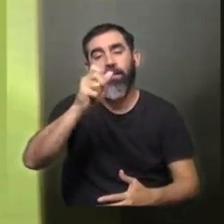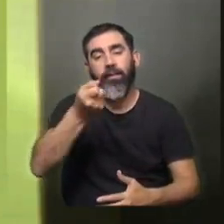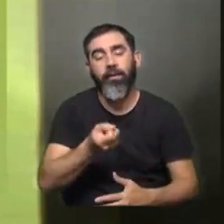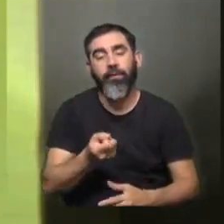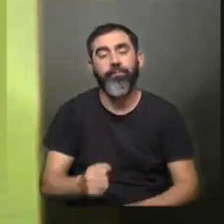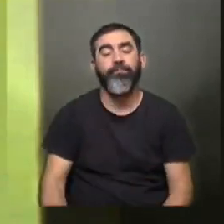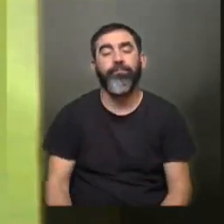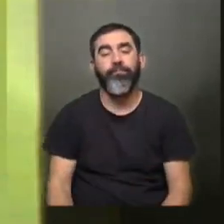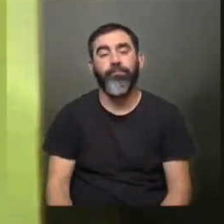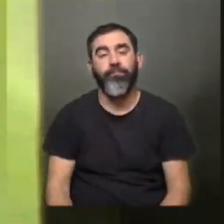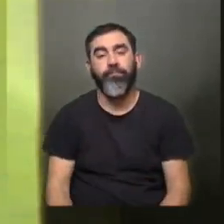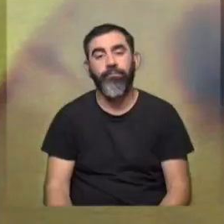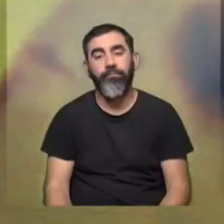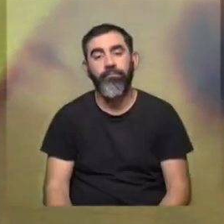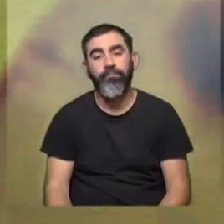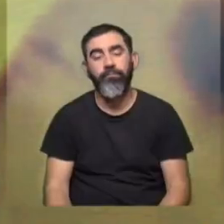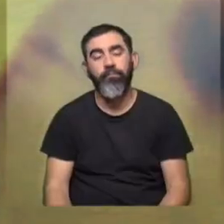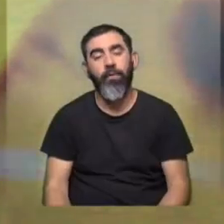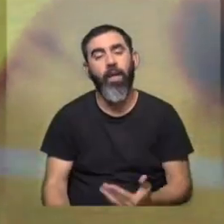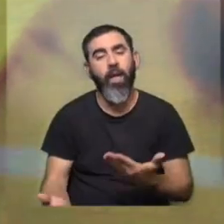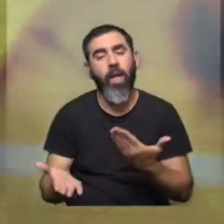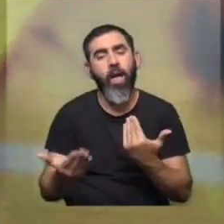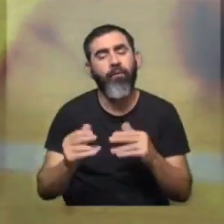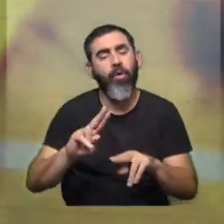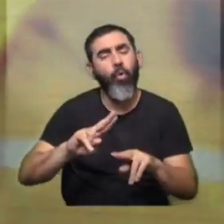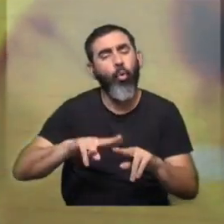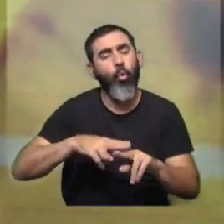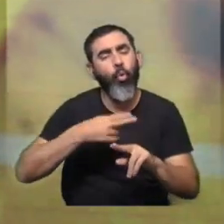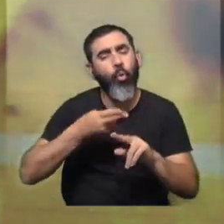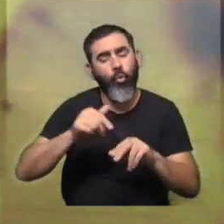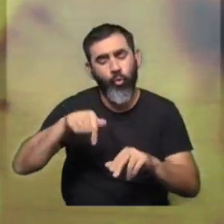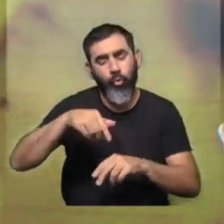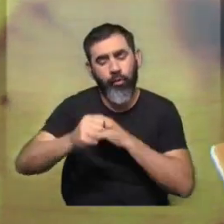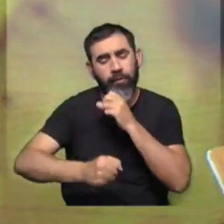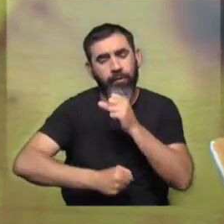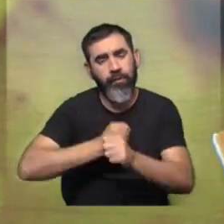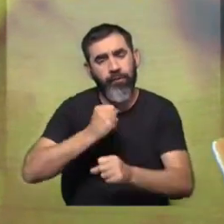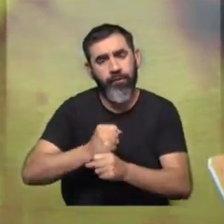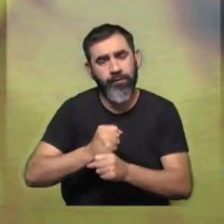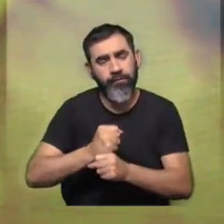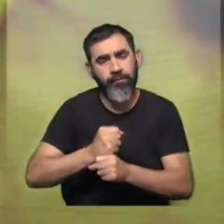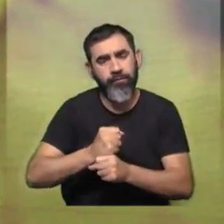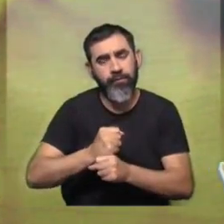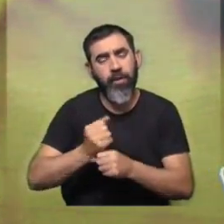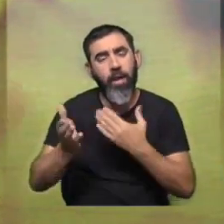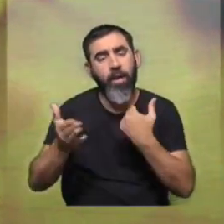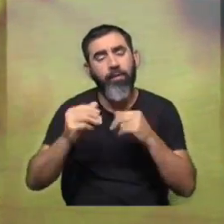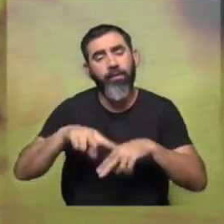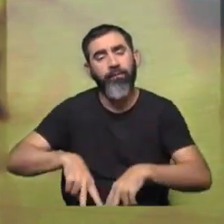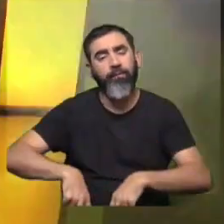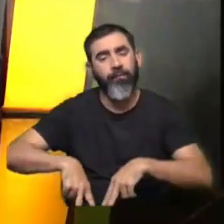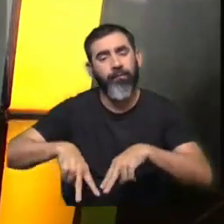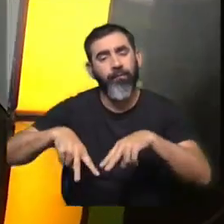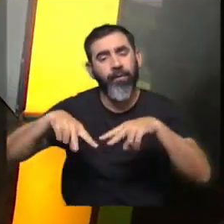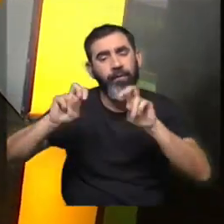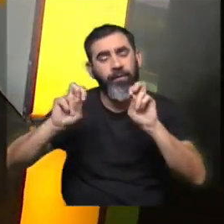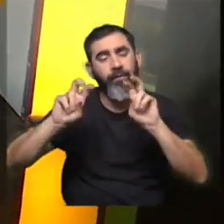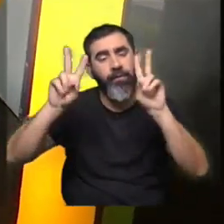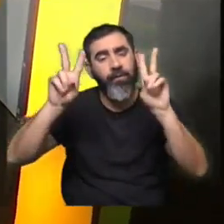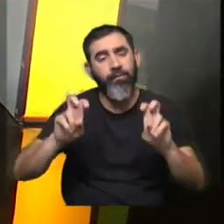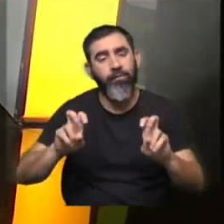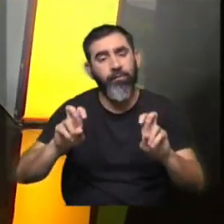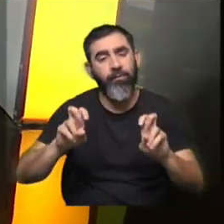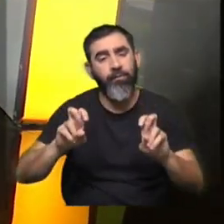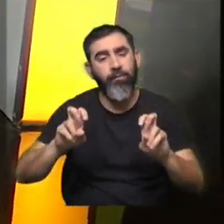gracias. Vamos a hablar una vez más, no es la primera vez este año ni en Sobre Ciencia, que hablamos de investigaciones que tienen que ver